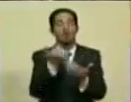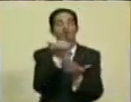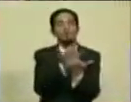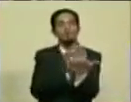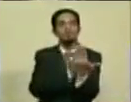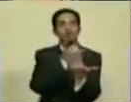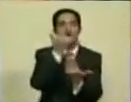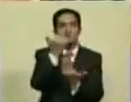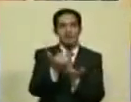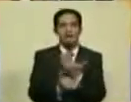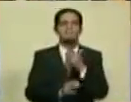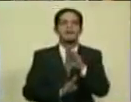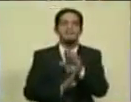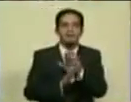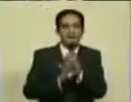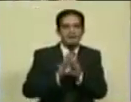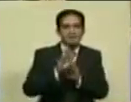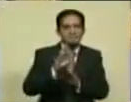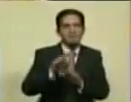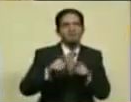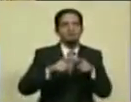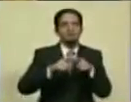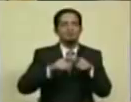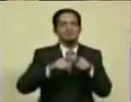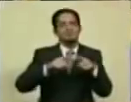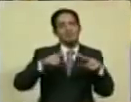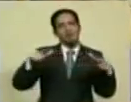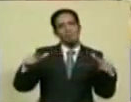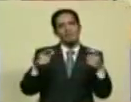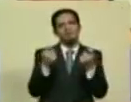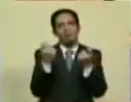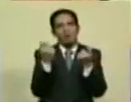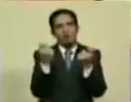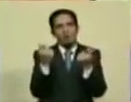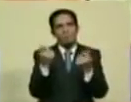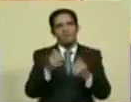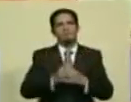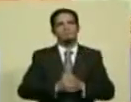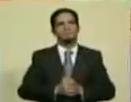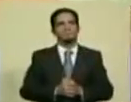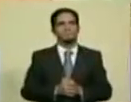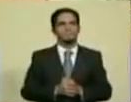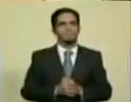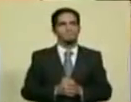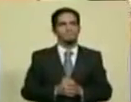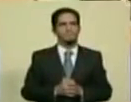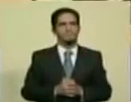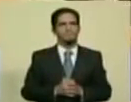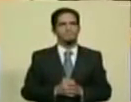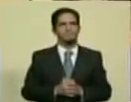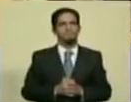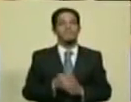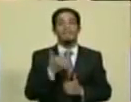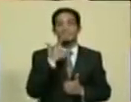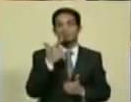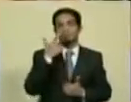económico de crecimiento, de recuperación, de crecimiento y prosperidad. Digo